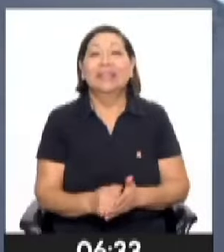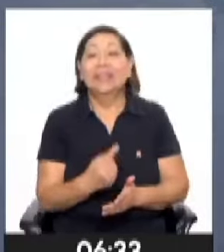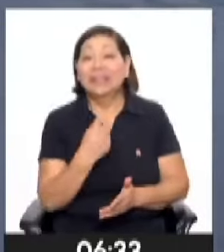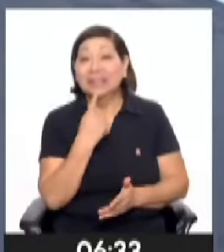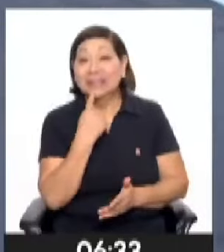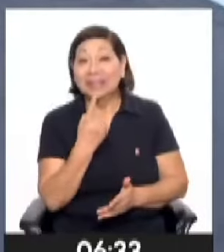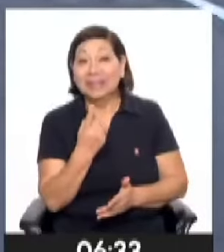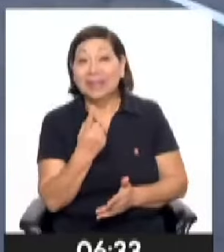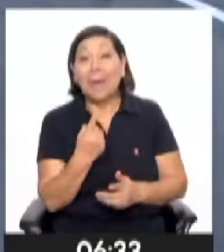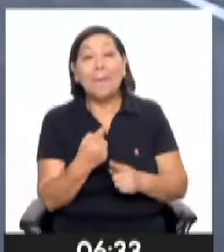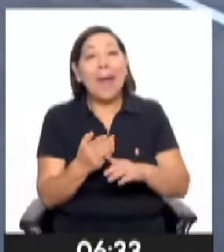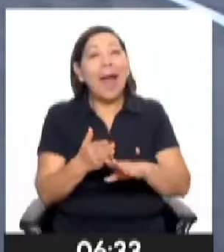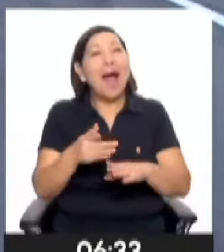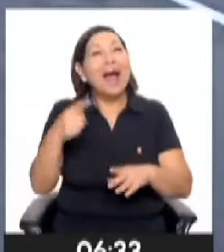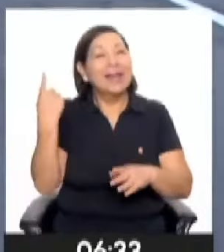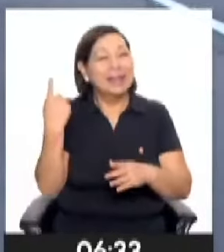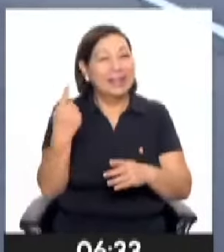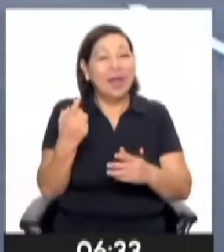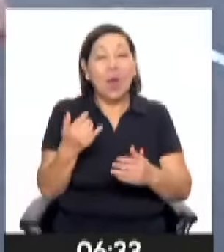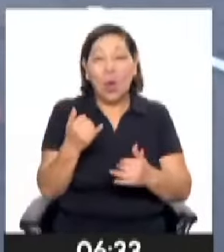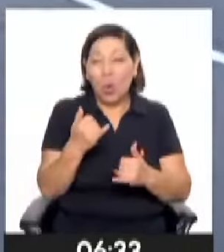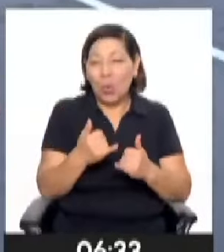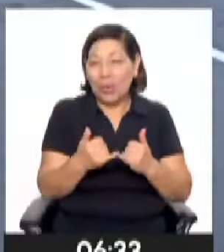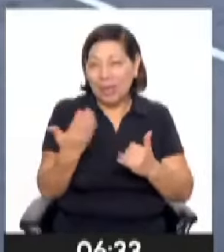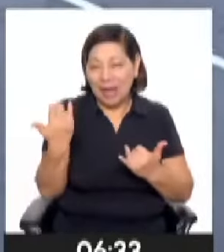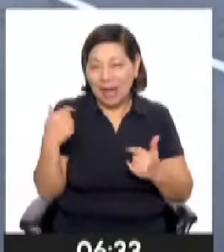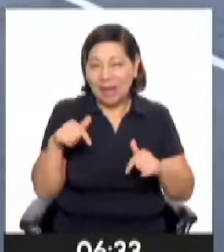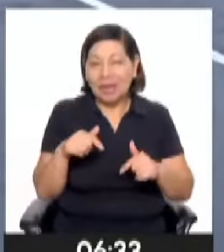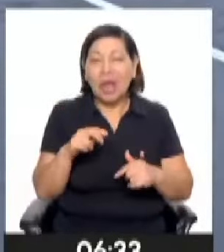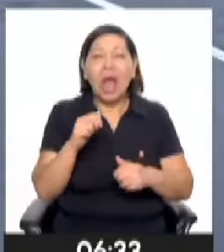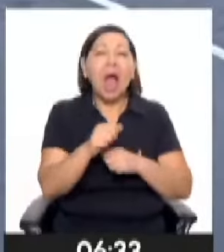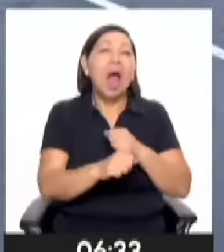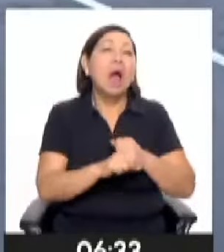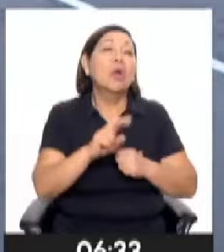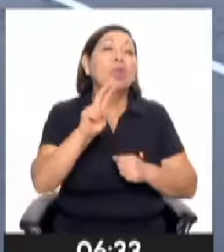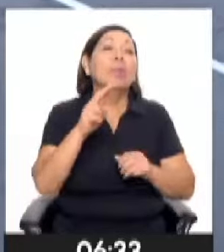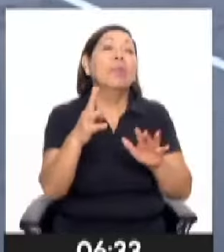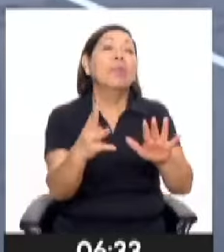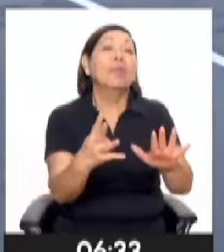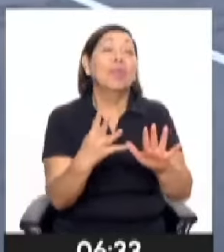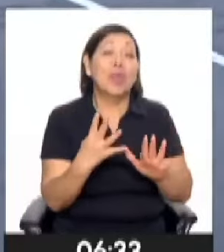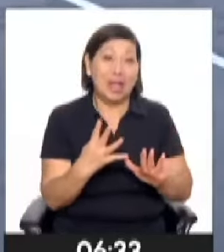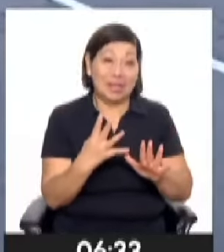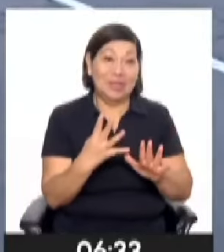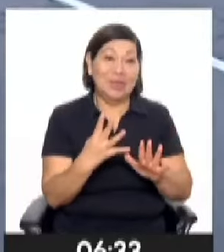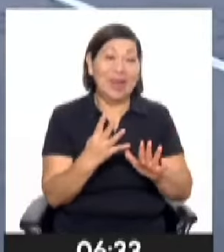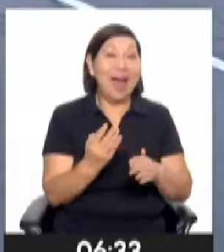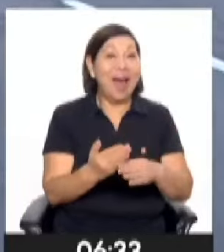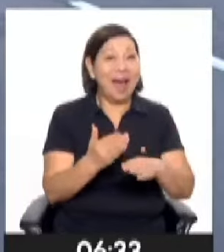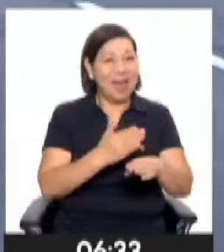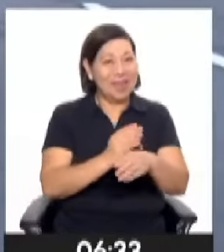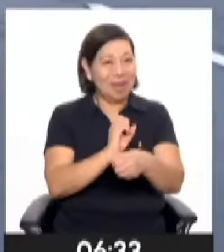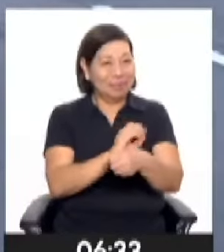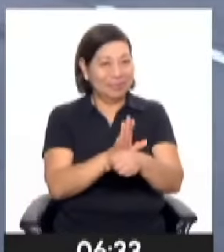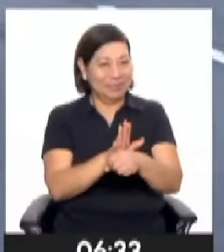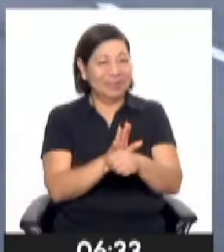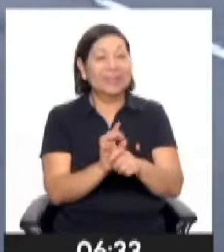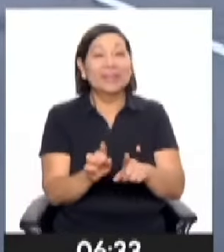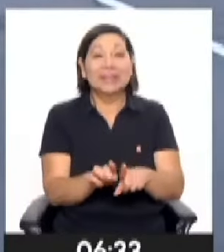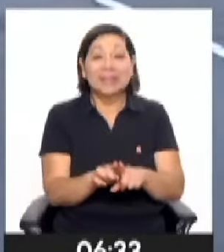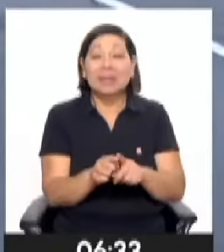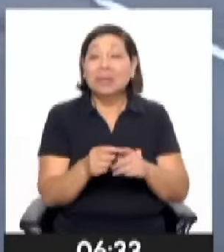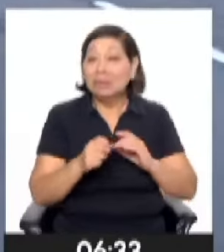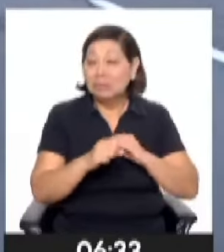la del Pentagonito, pero la última vez que ocurrió acá fue en el 2019, antes de la pandemia. Aquella vez también